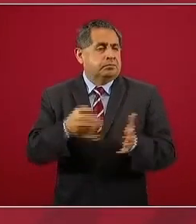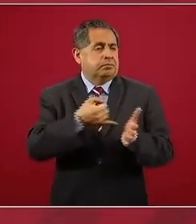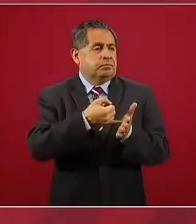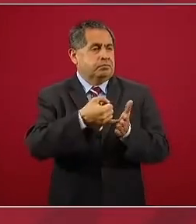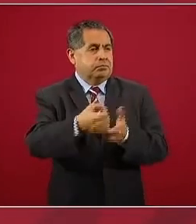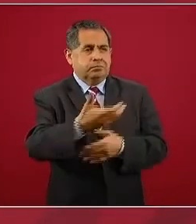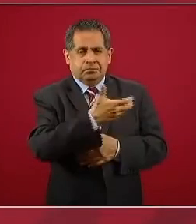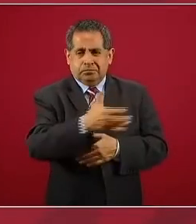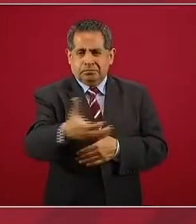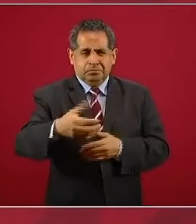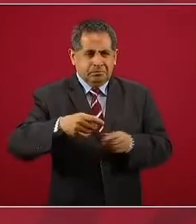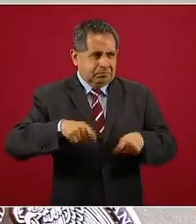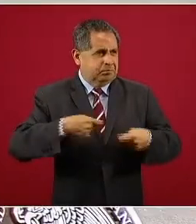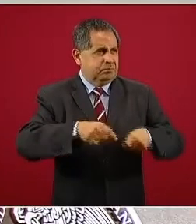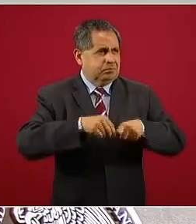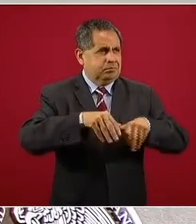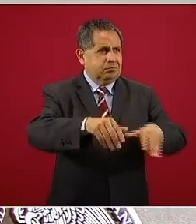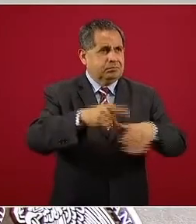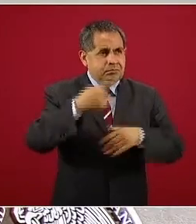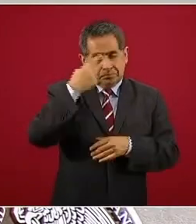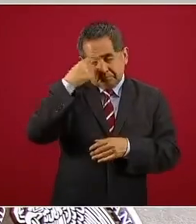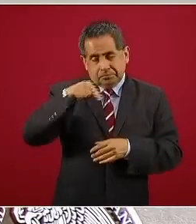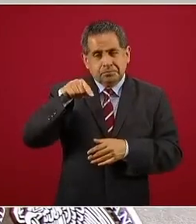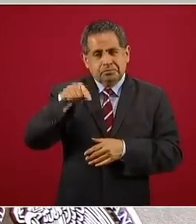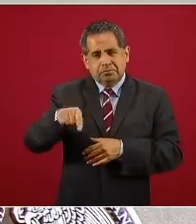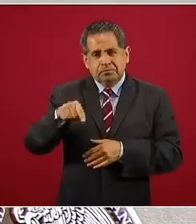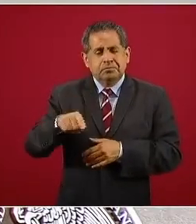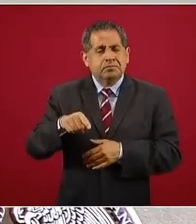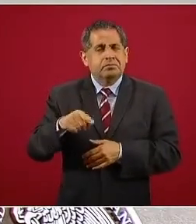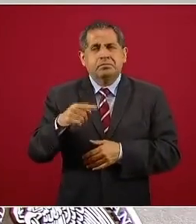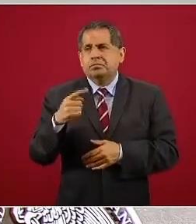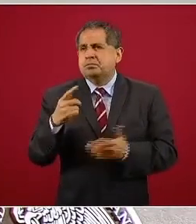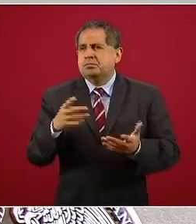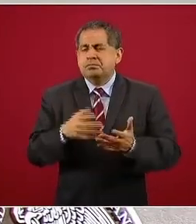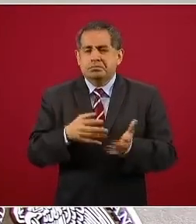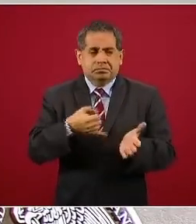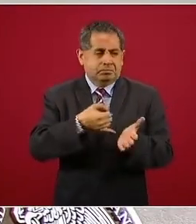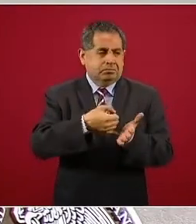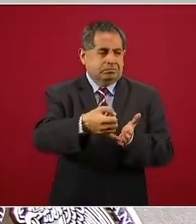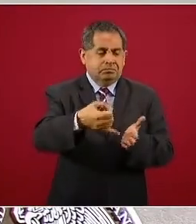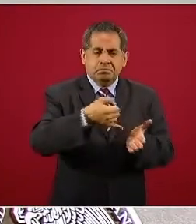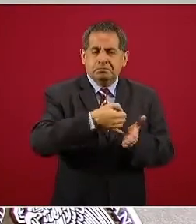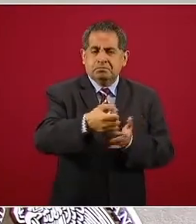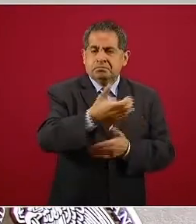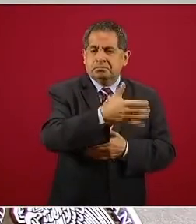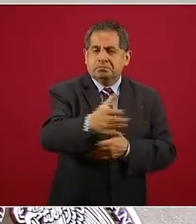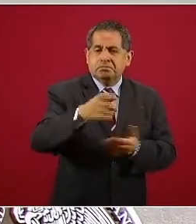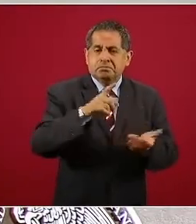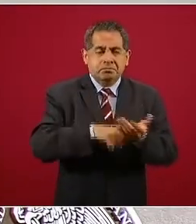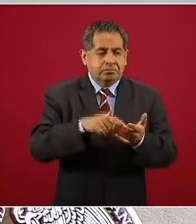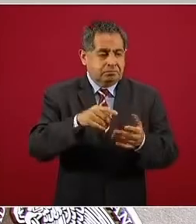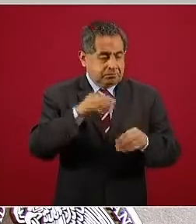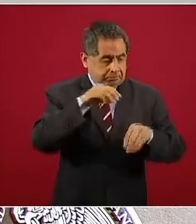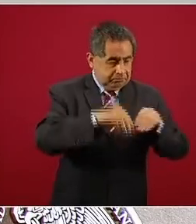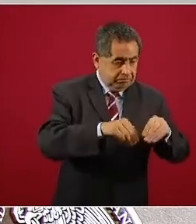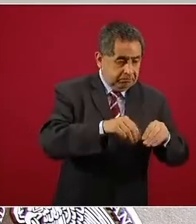agricultura, sobre todo para la agricultura de